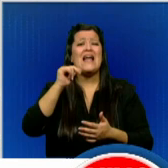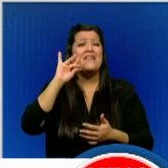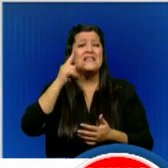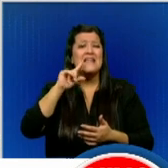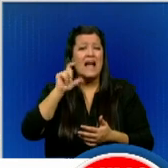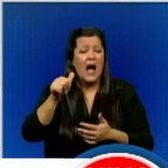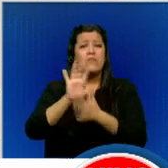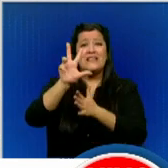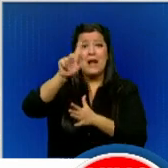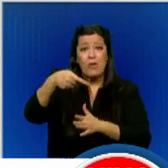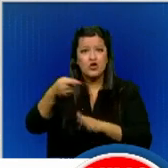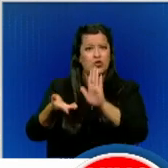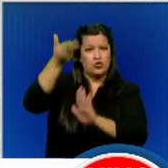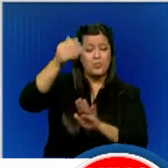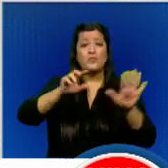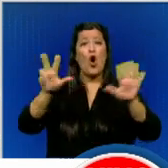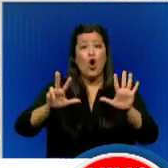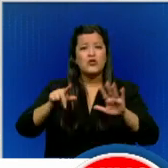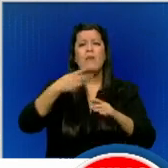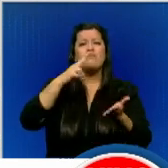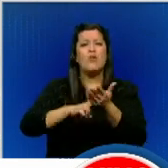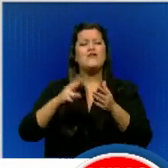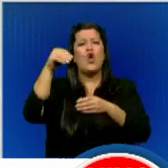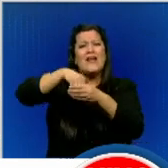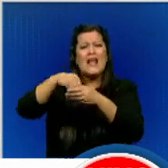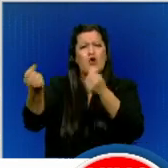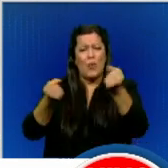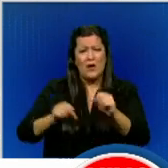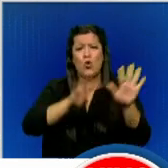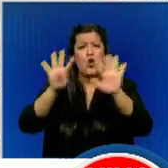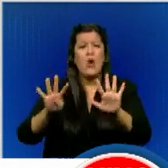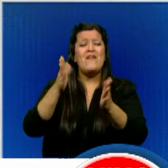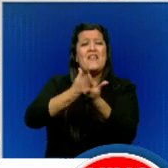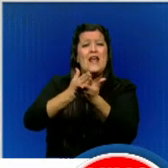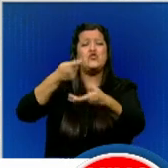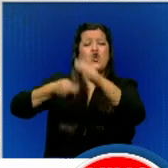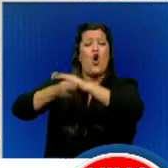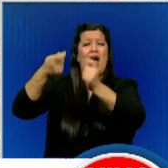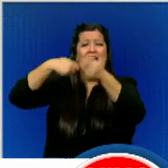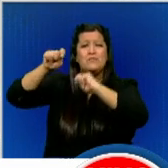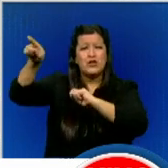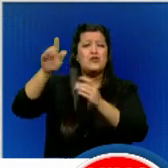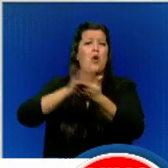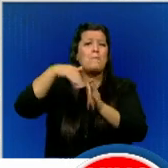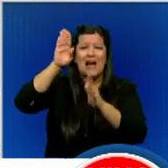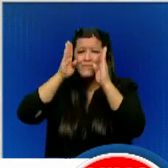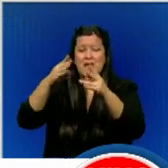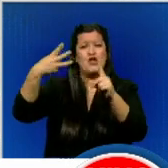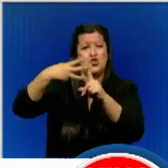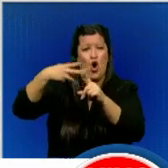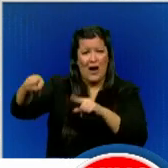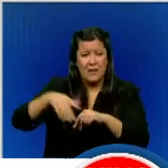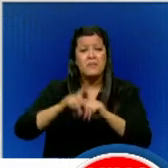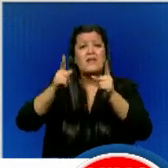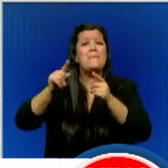3% octavo impuestos internos a los vehículos 9 aumento derecho de exportación en particular a la soja décimo